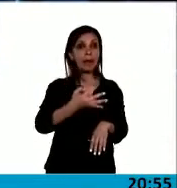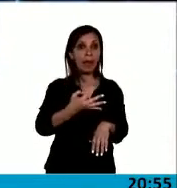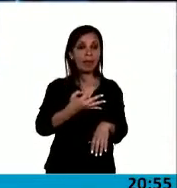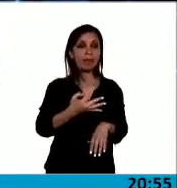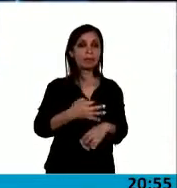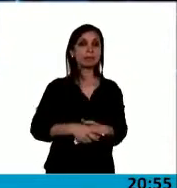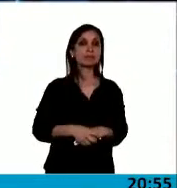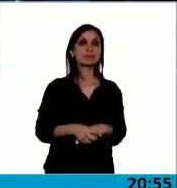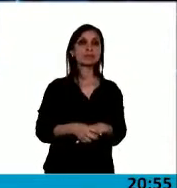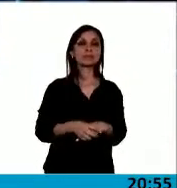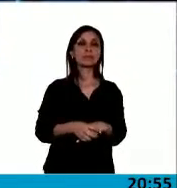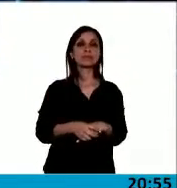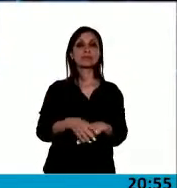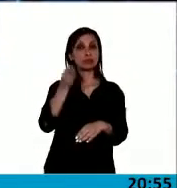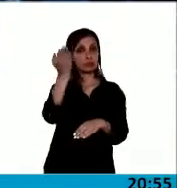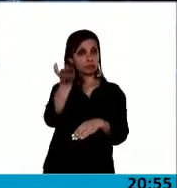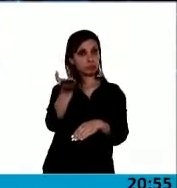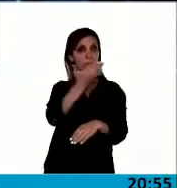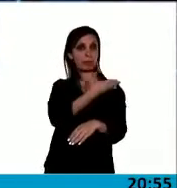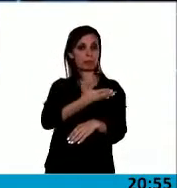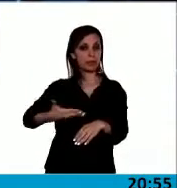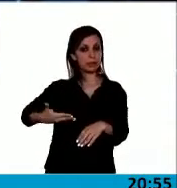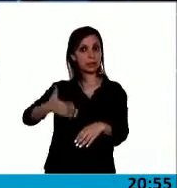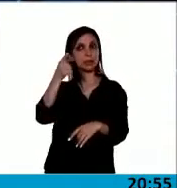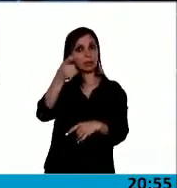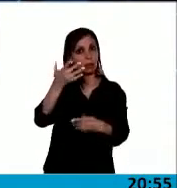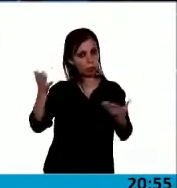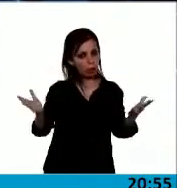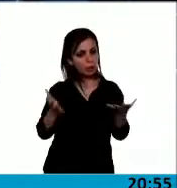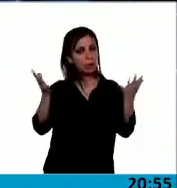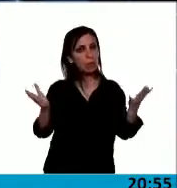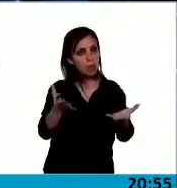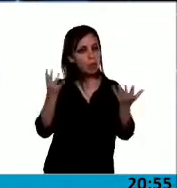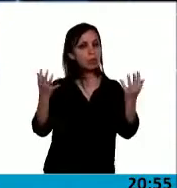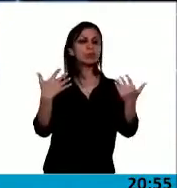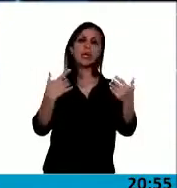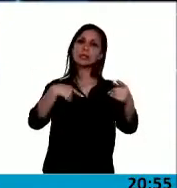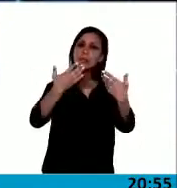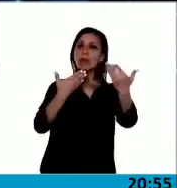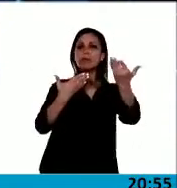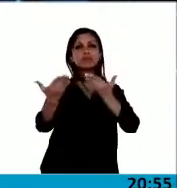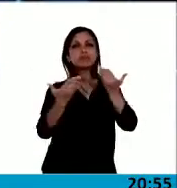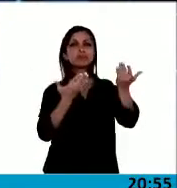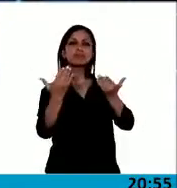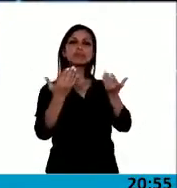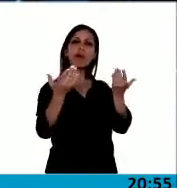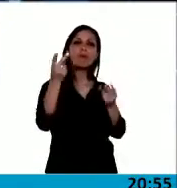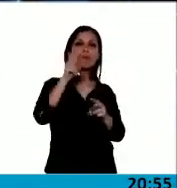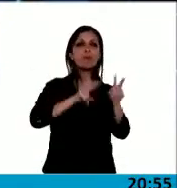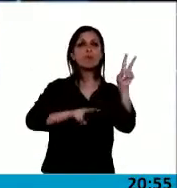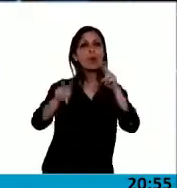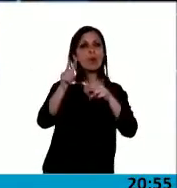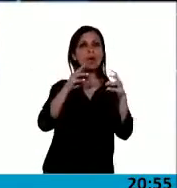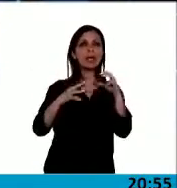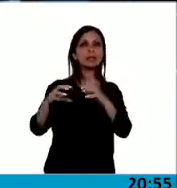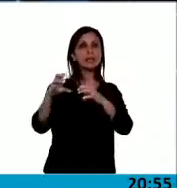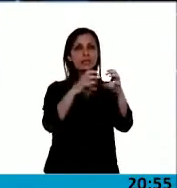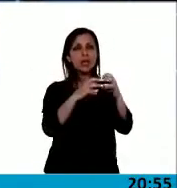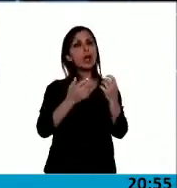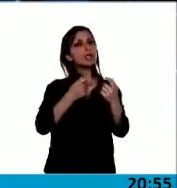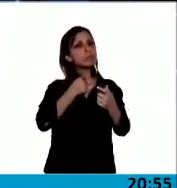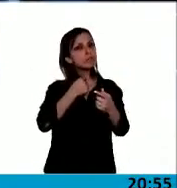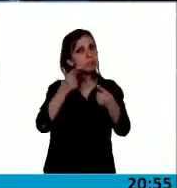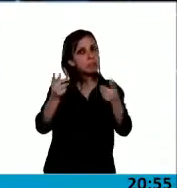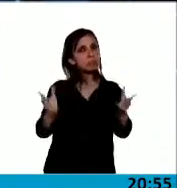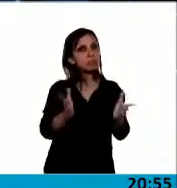que usted impulsa y plantea permanentemente tener sesiones y abrir la